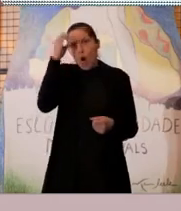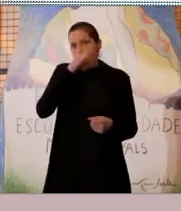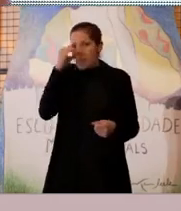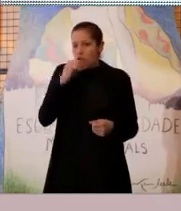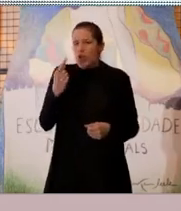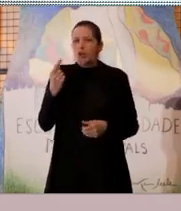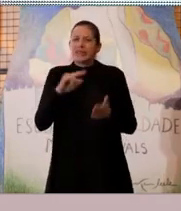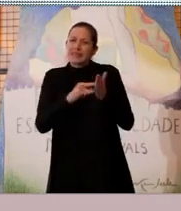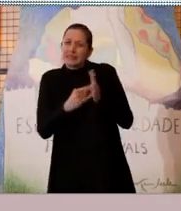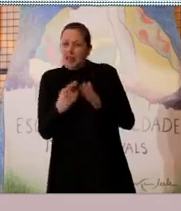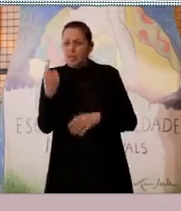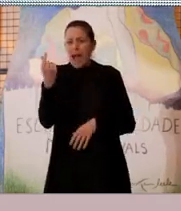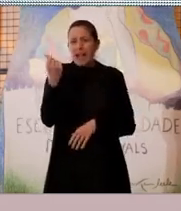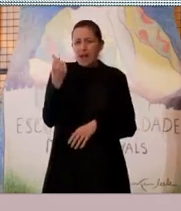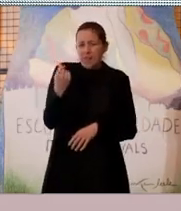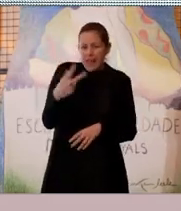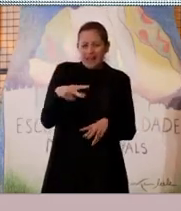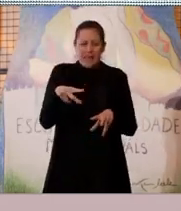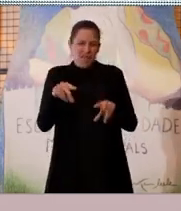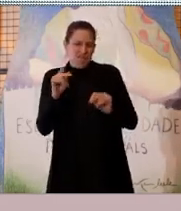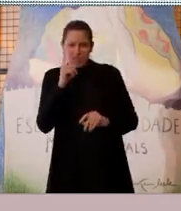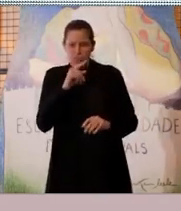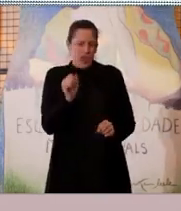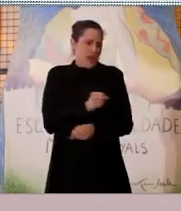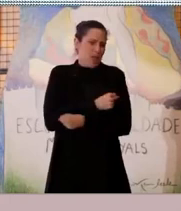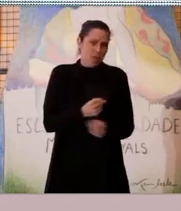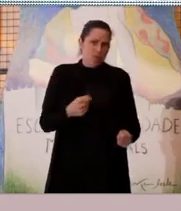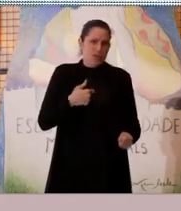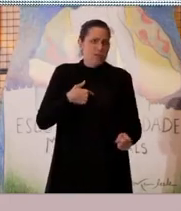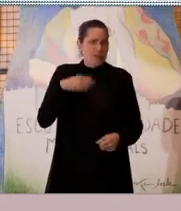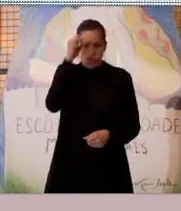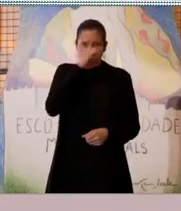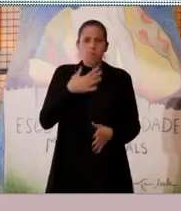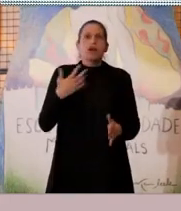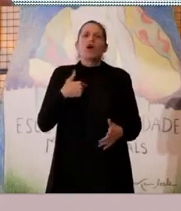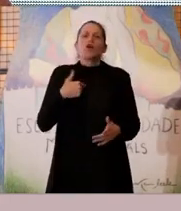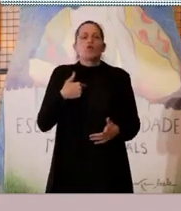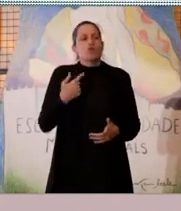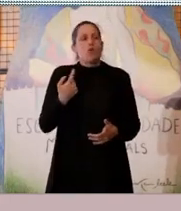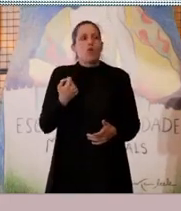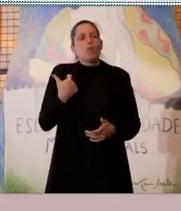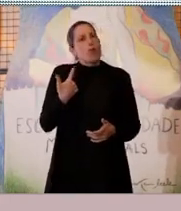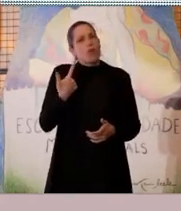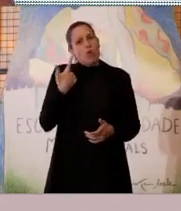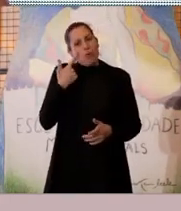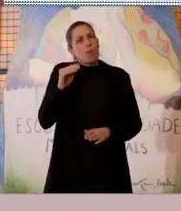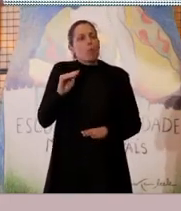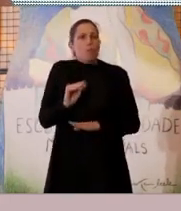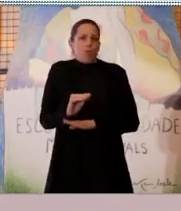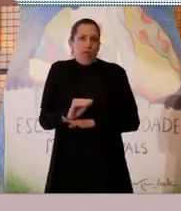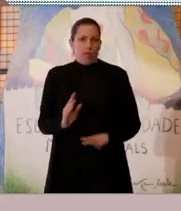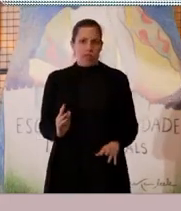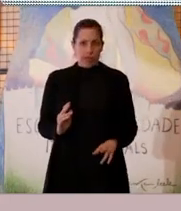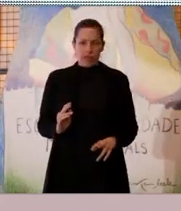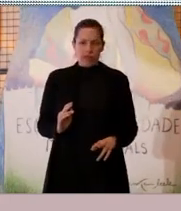lo pienso Pero entonces en ese sentido o sea yo soy prudente en cuanto que yo me pongo de ejemplo en sentido que yo colaboro con personas que